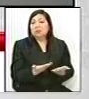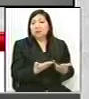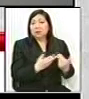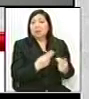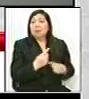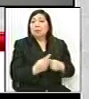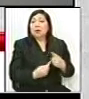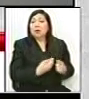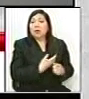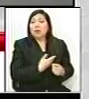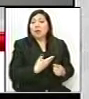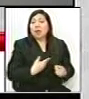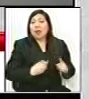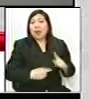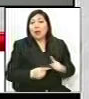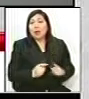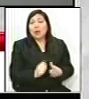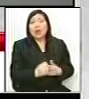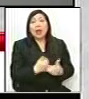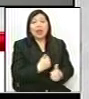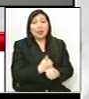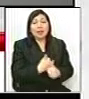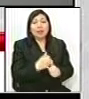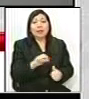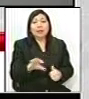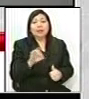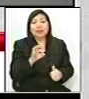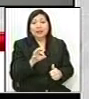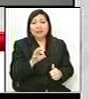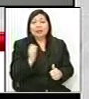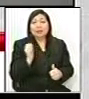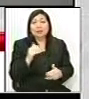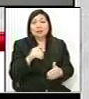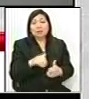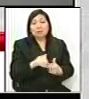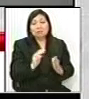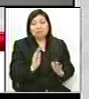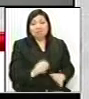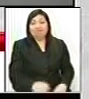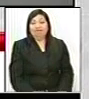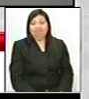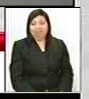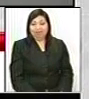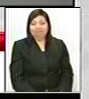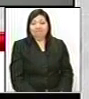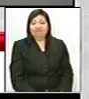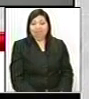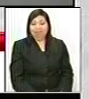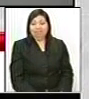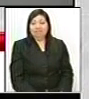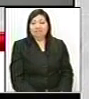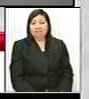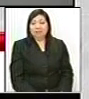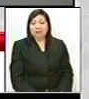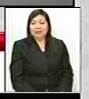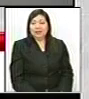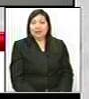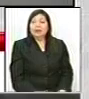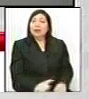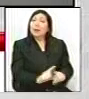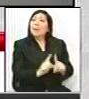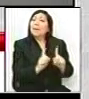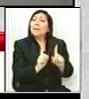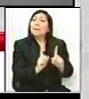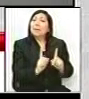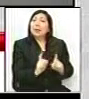al próximo gobernante, al gobierno regional de Ayacucho, que va a ser elegido en segunda vuelta, mi querido presidente. Nada más dos preguntitas puntuales,